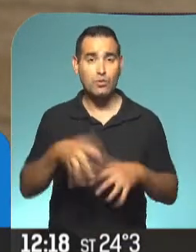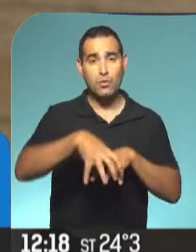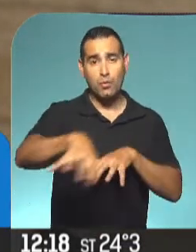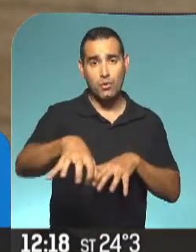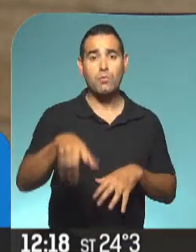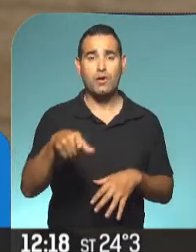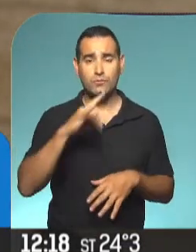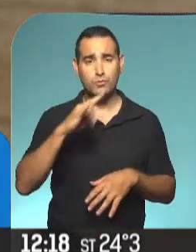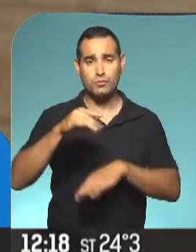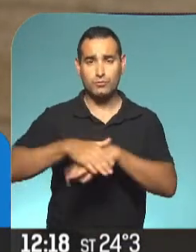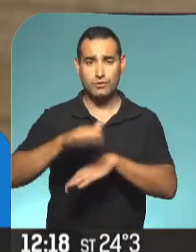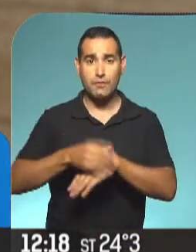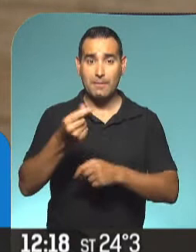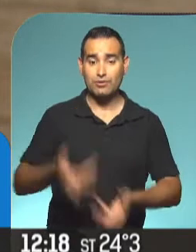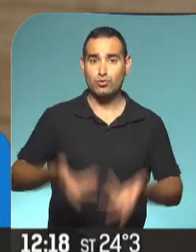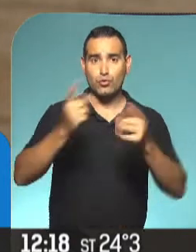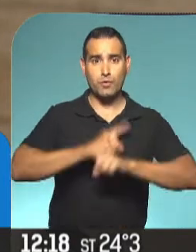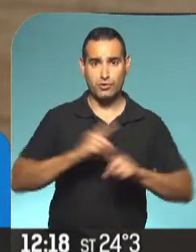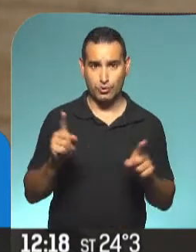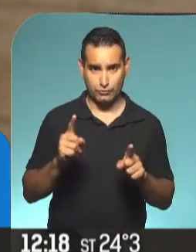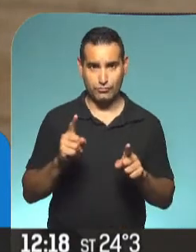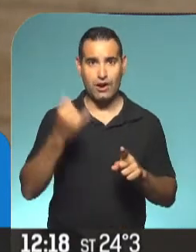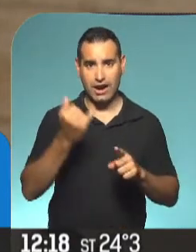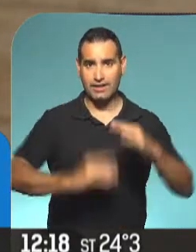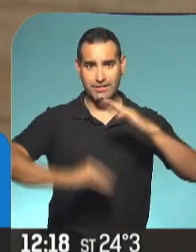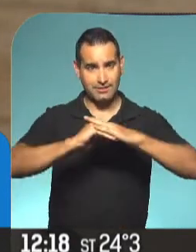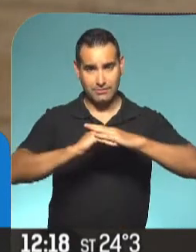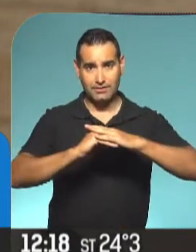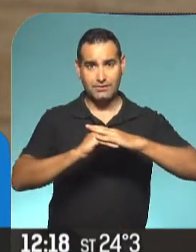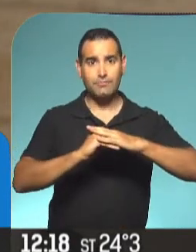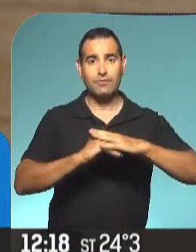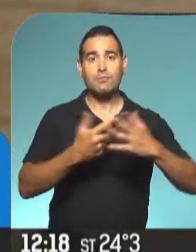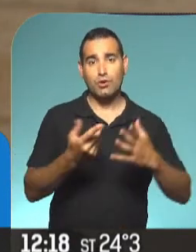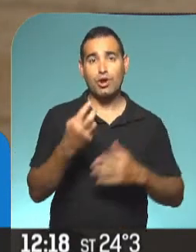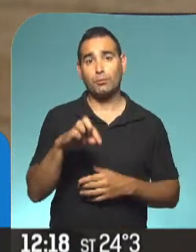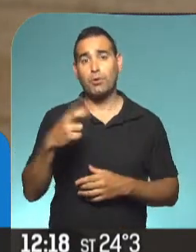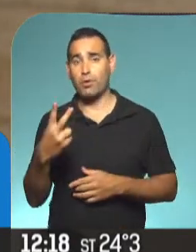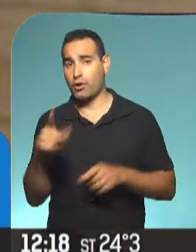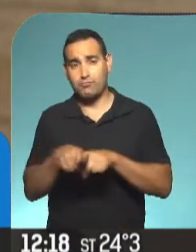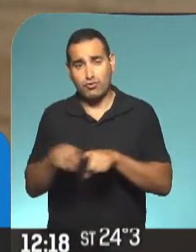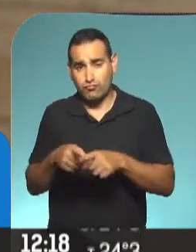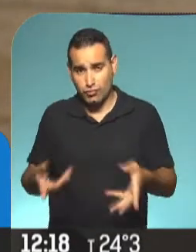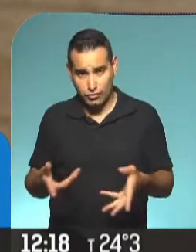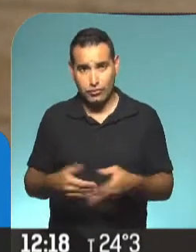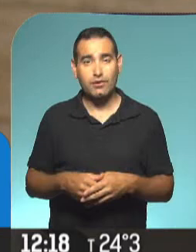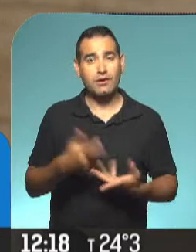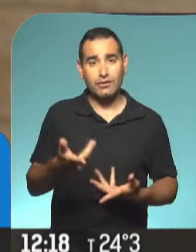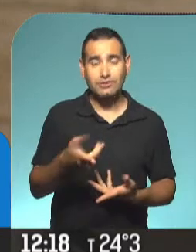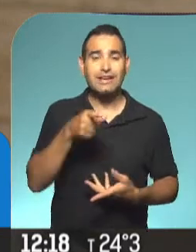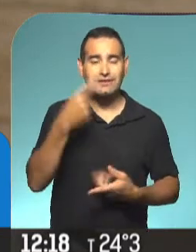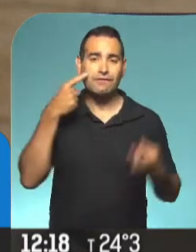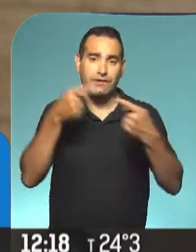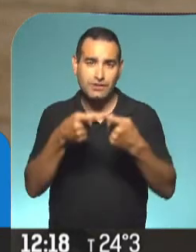que va a asumir ese compromiso de no subir los precios por encima de esa pauta, porque al mismo tiempo sus proveedores también van a hacer lo mismo. Es decir, ese es el gran objetivo de